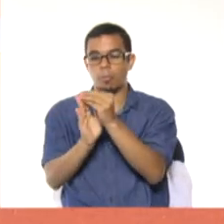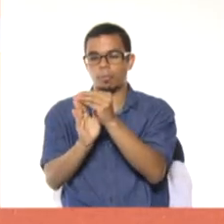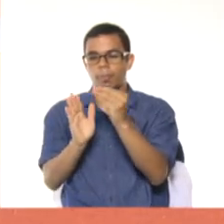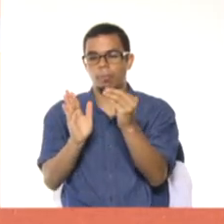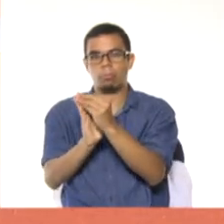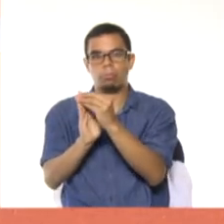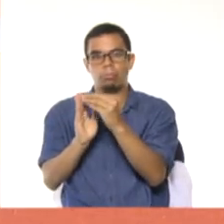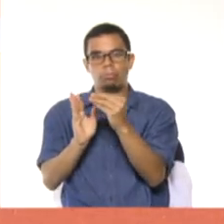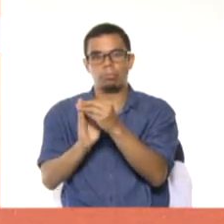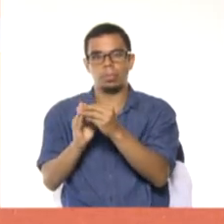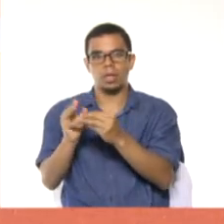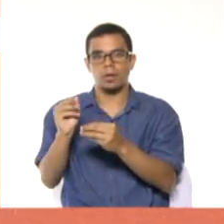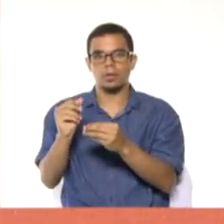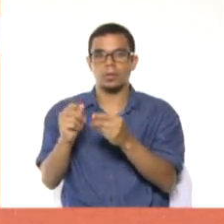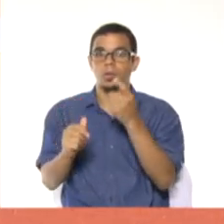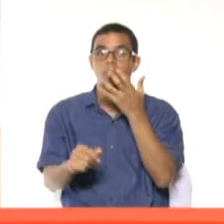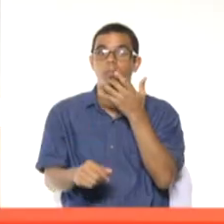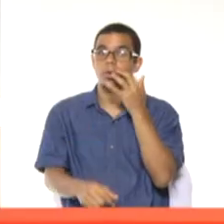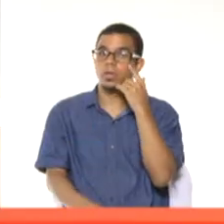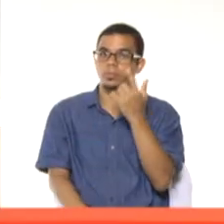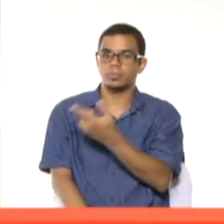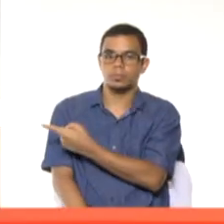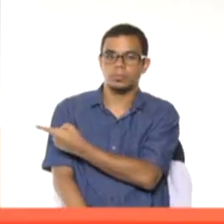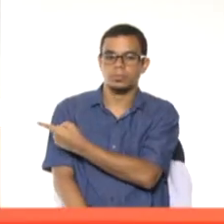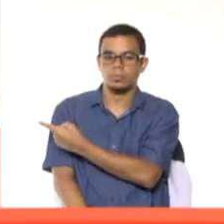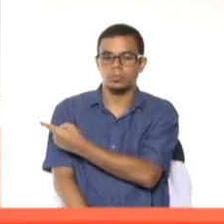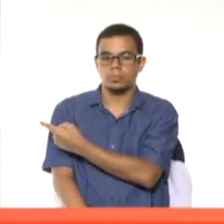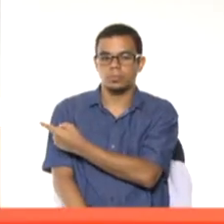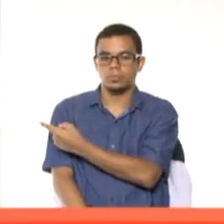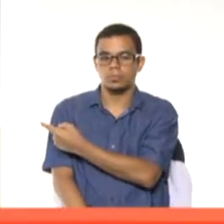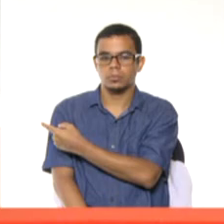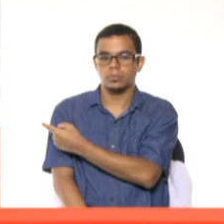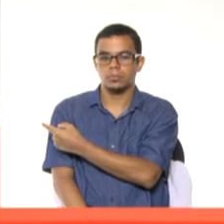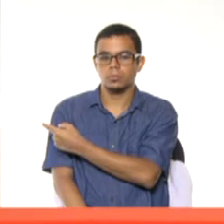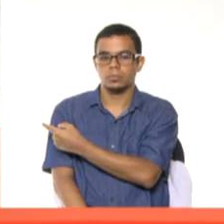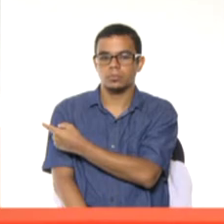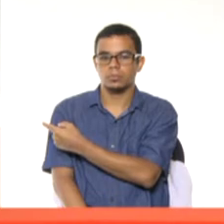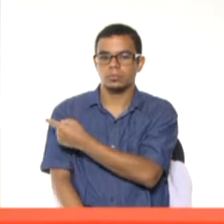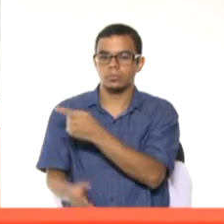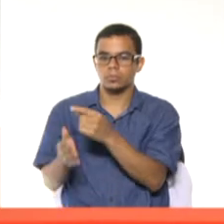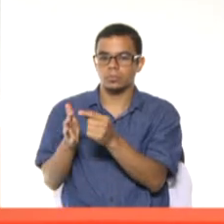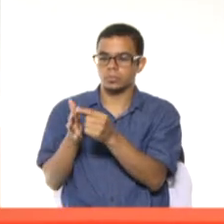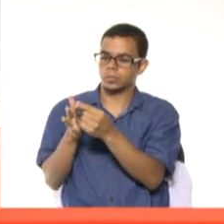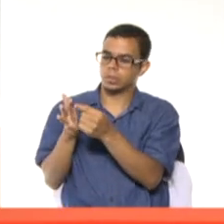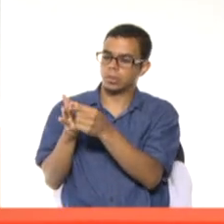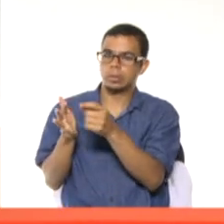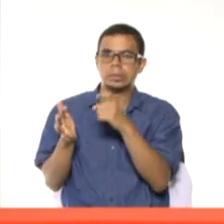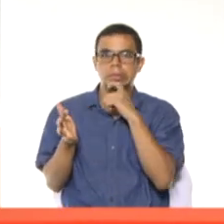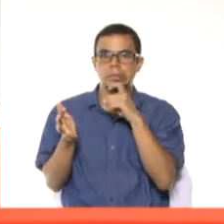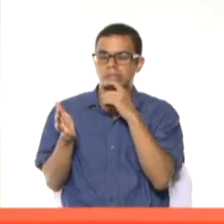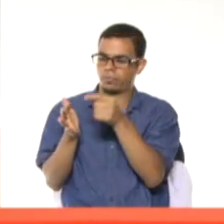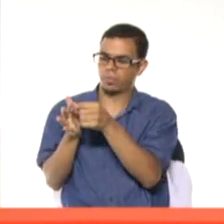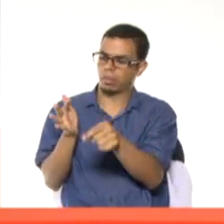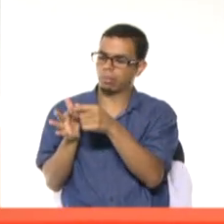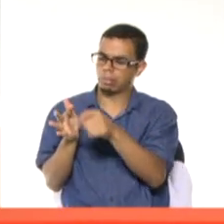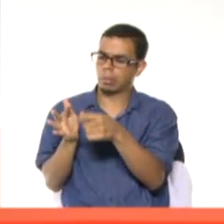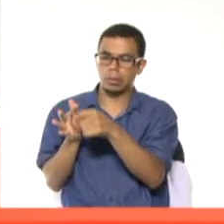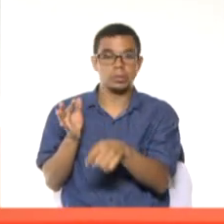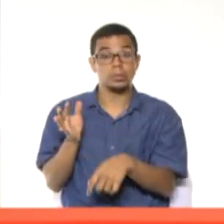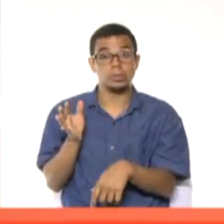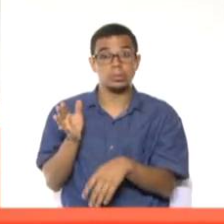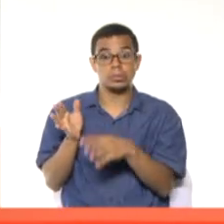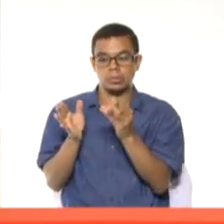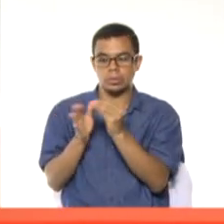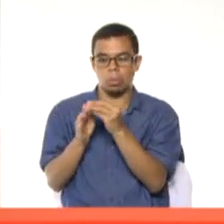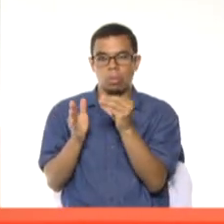dedos, como la que tengo aquí, que esta se adhiere a mis dedos, es decir, no se desprende fácilmente de mis